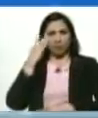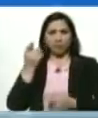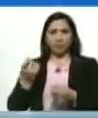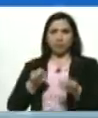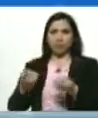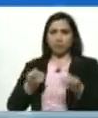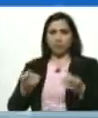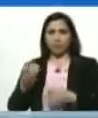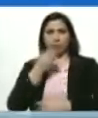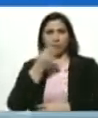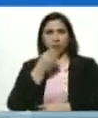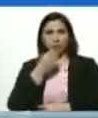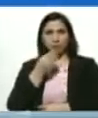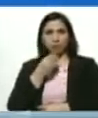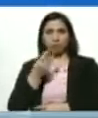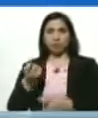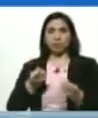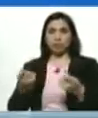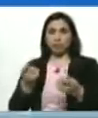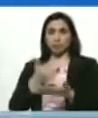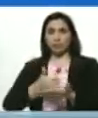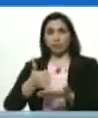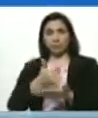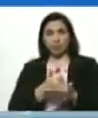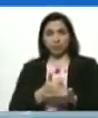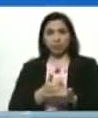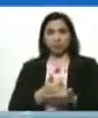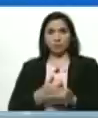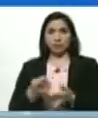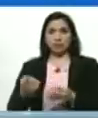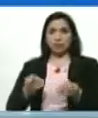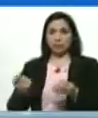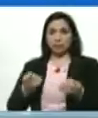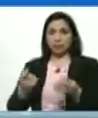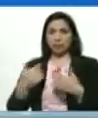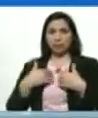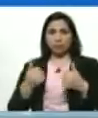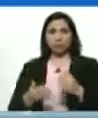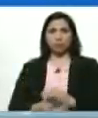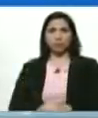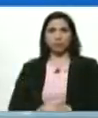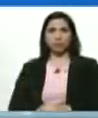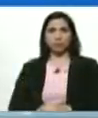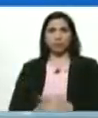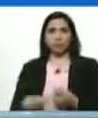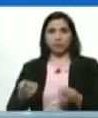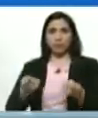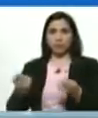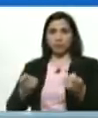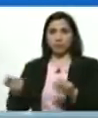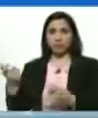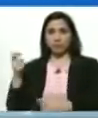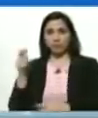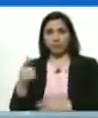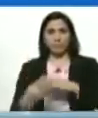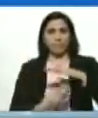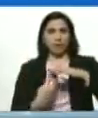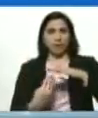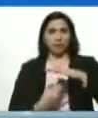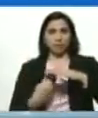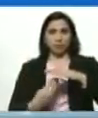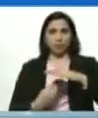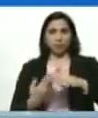de alimentación los servicios farmacéuticos los servicios de salud el servicio de transporte público básico fundamental